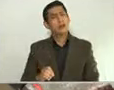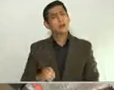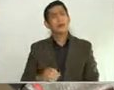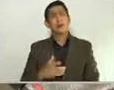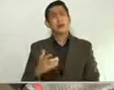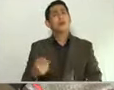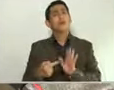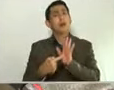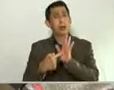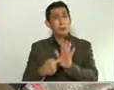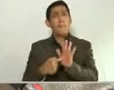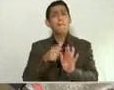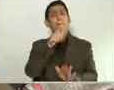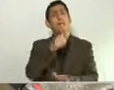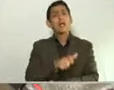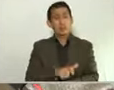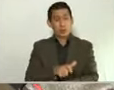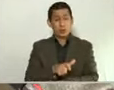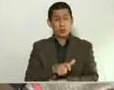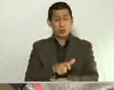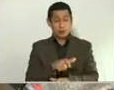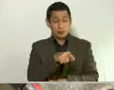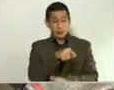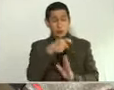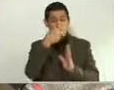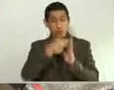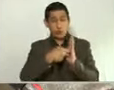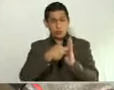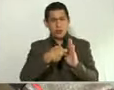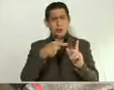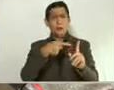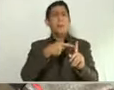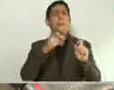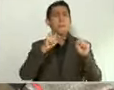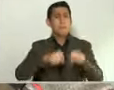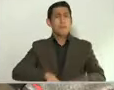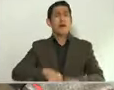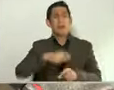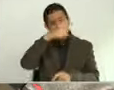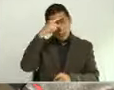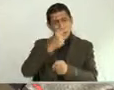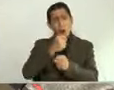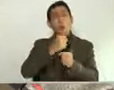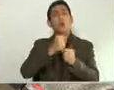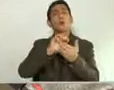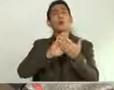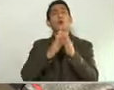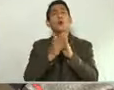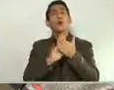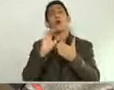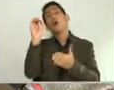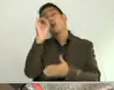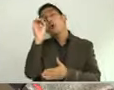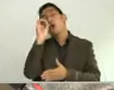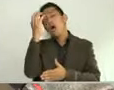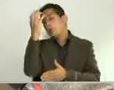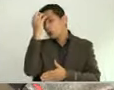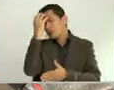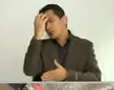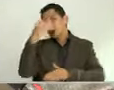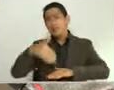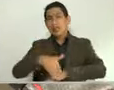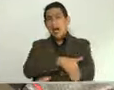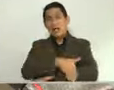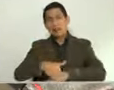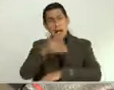trabajo comunitario, si hace educación vial y ayuda a controlar el tránsito en la ciudad. Esto también los